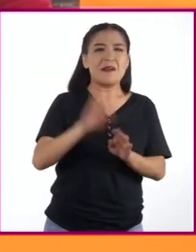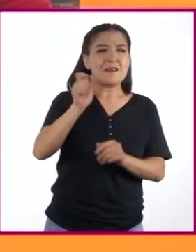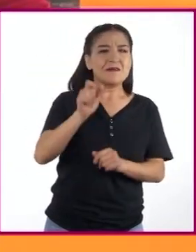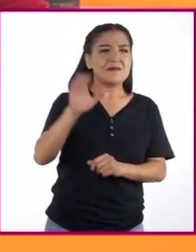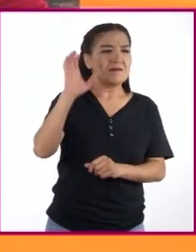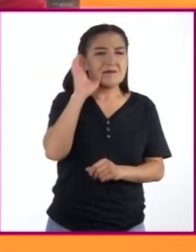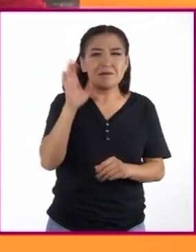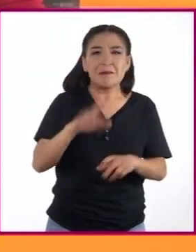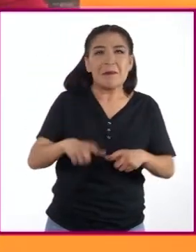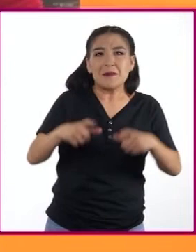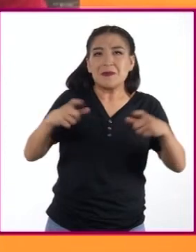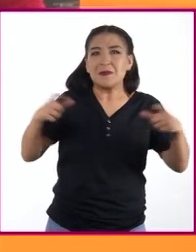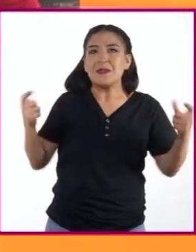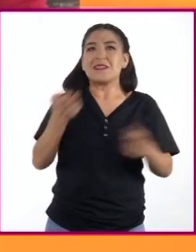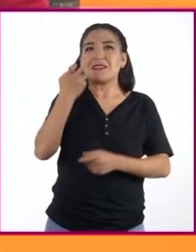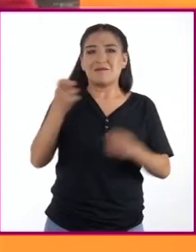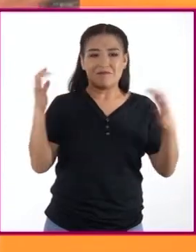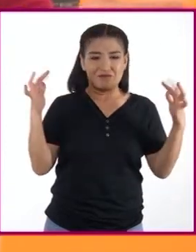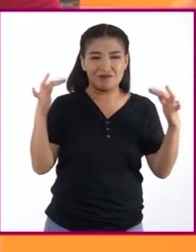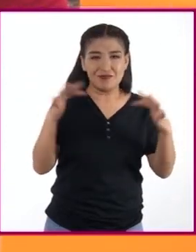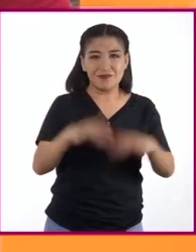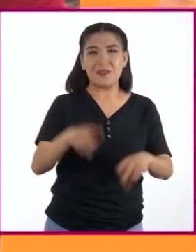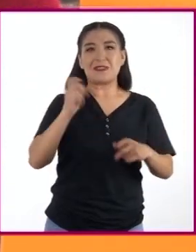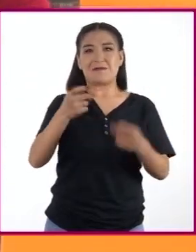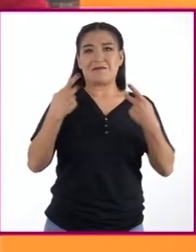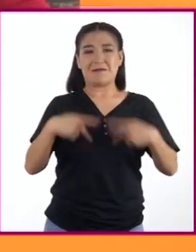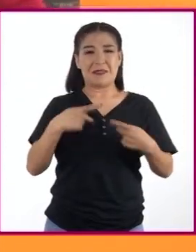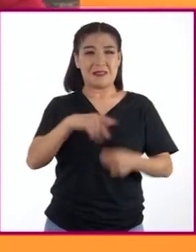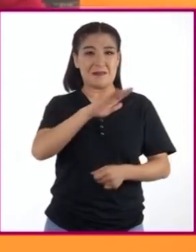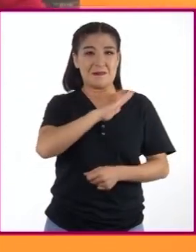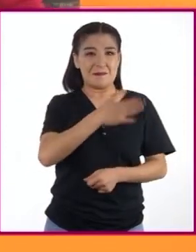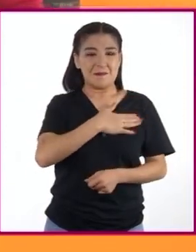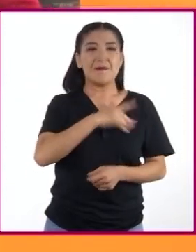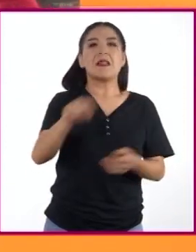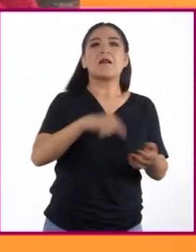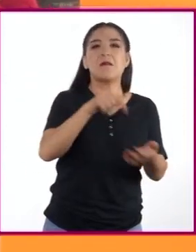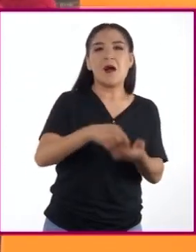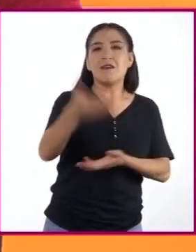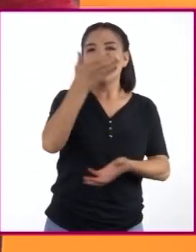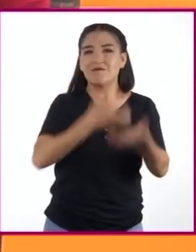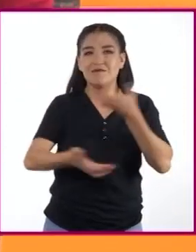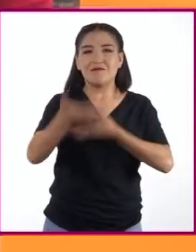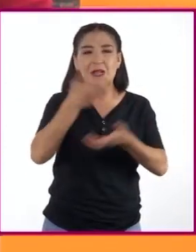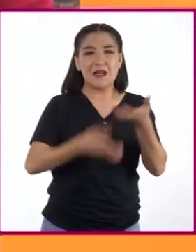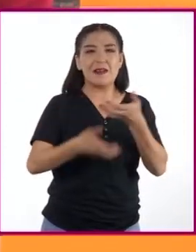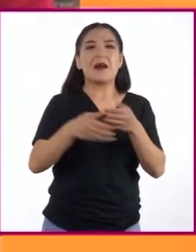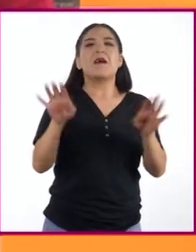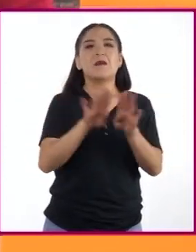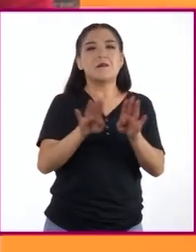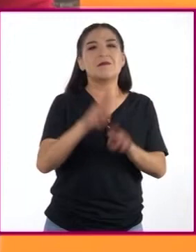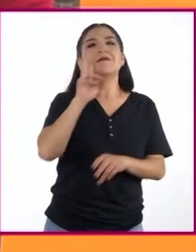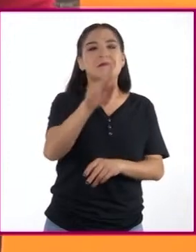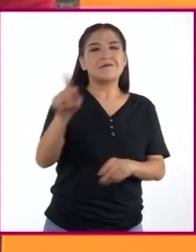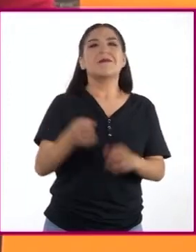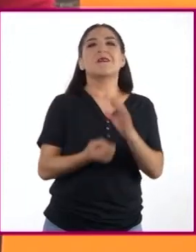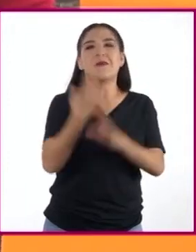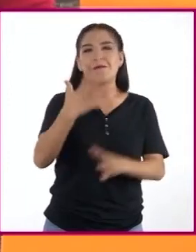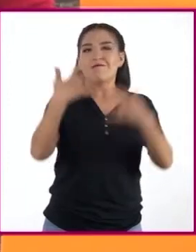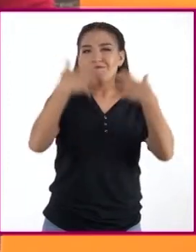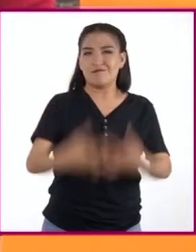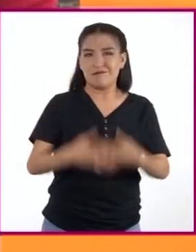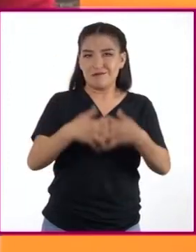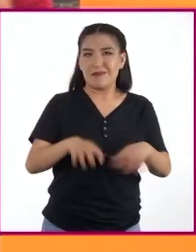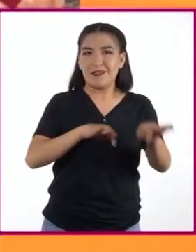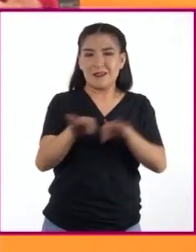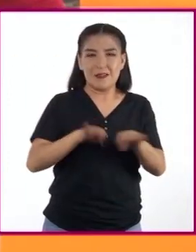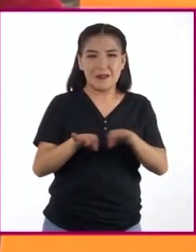población española y la apertura de nuevos circuitos comerciales alentaron el surgimiento de empresas